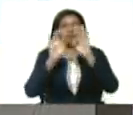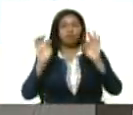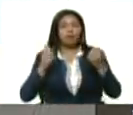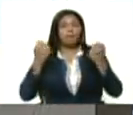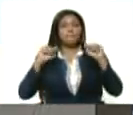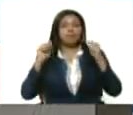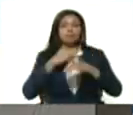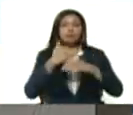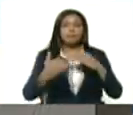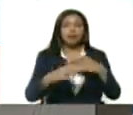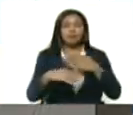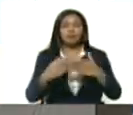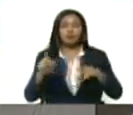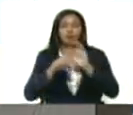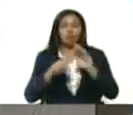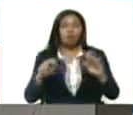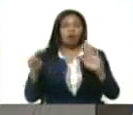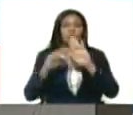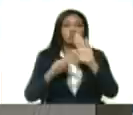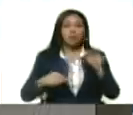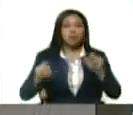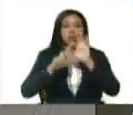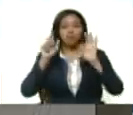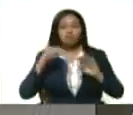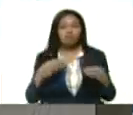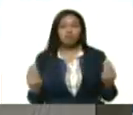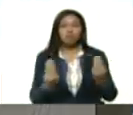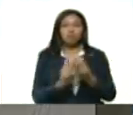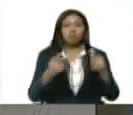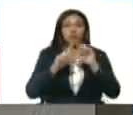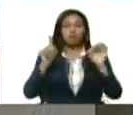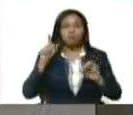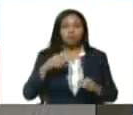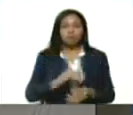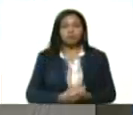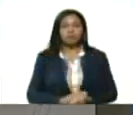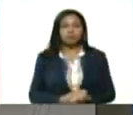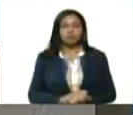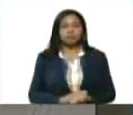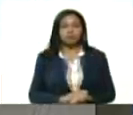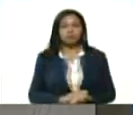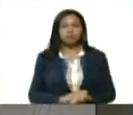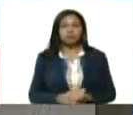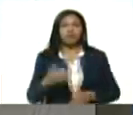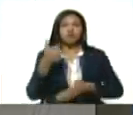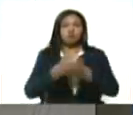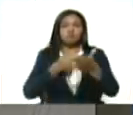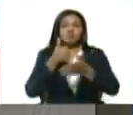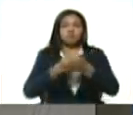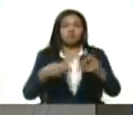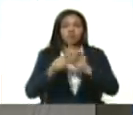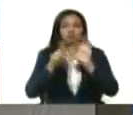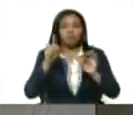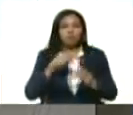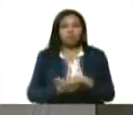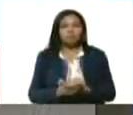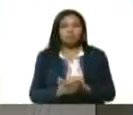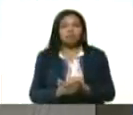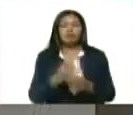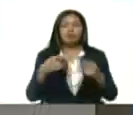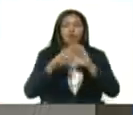de plan que se instrumente de manera conjunta para combatir este virus